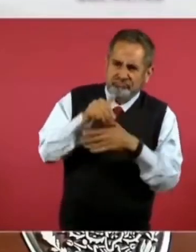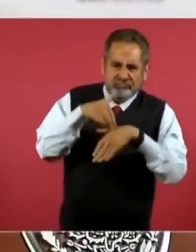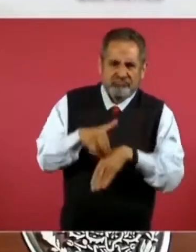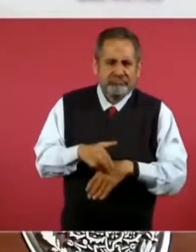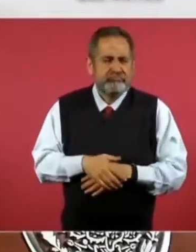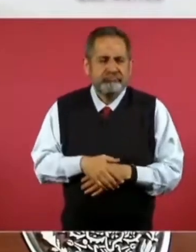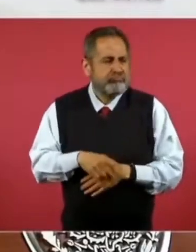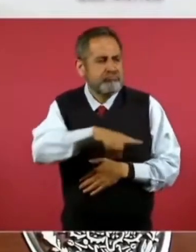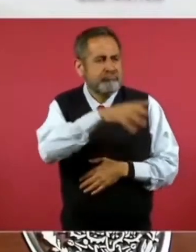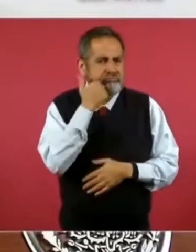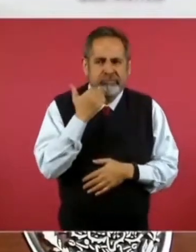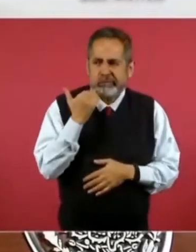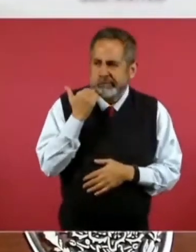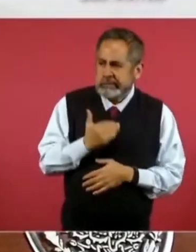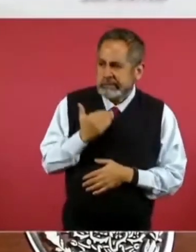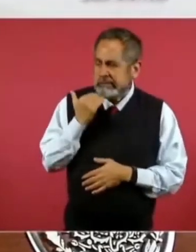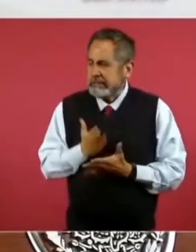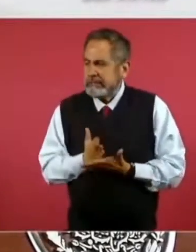de chueco.